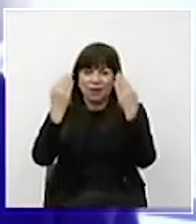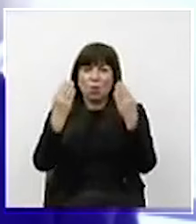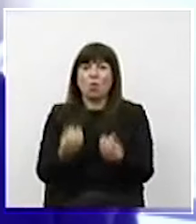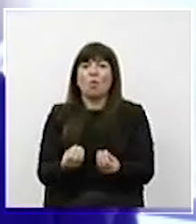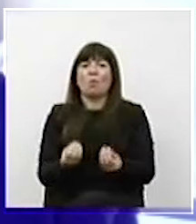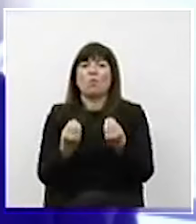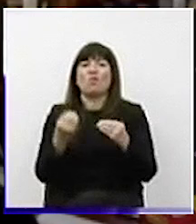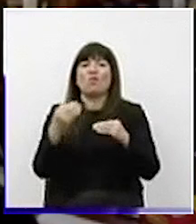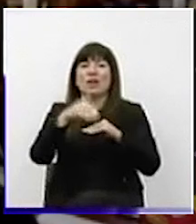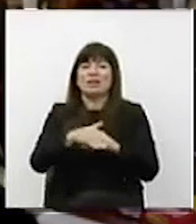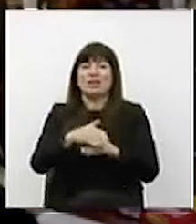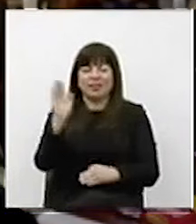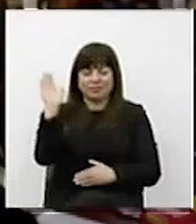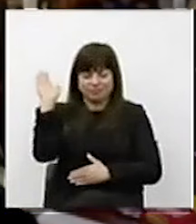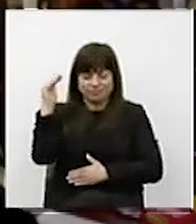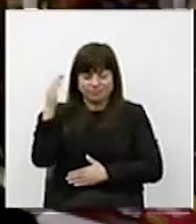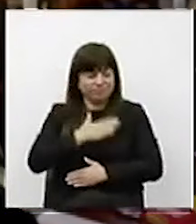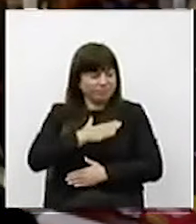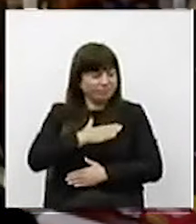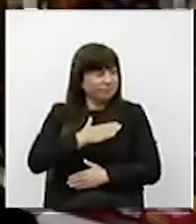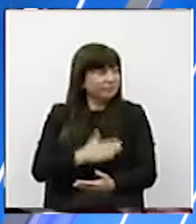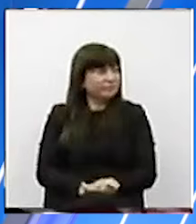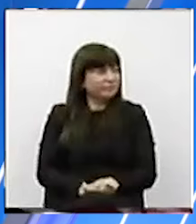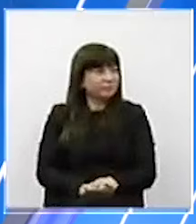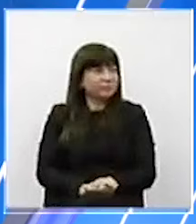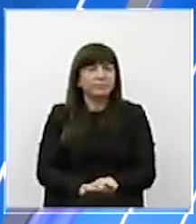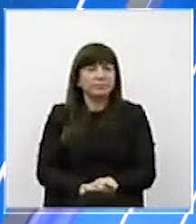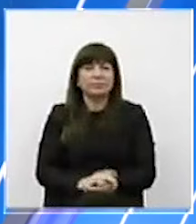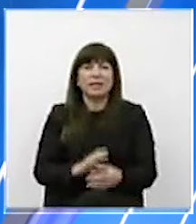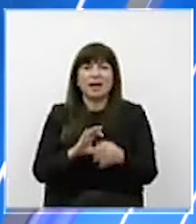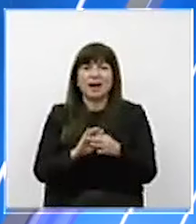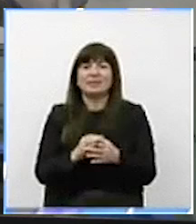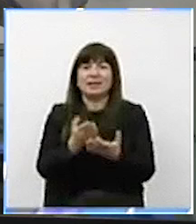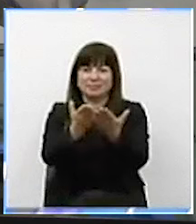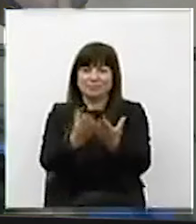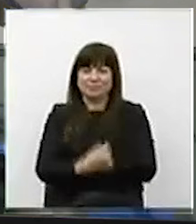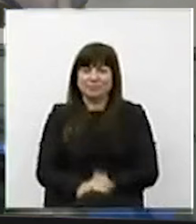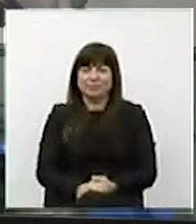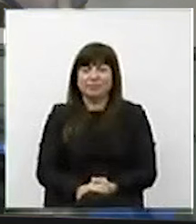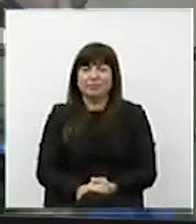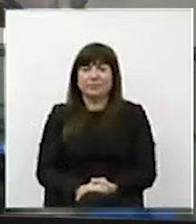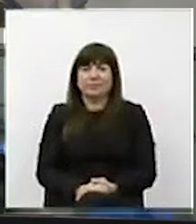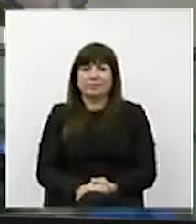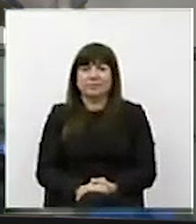buenas tardes a todos los que nos están escuchando. Gracias a ti. Gracias a ti y felicitaciones.